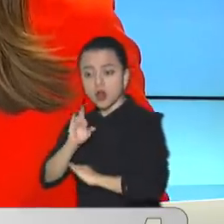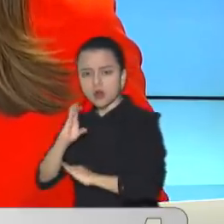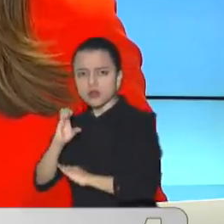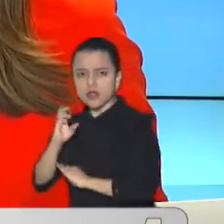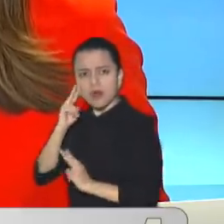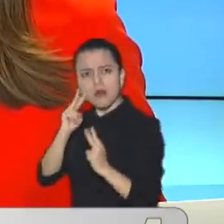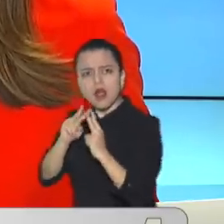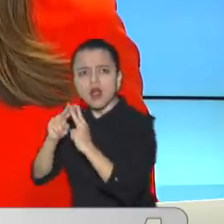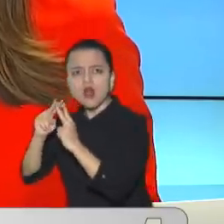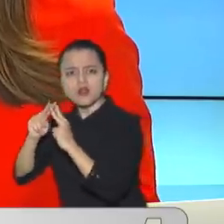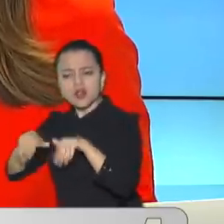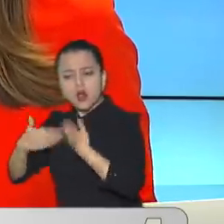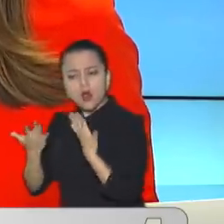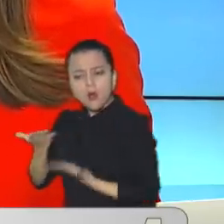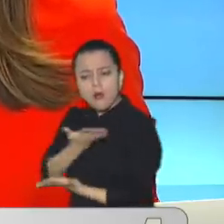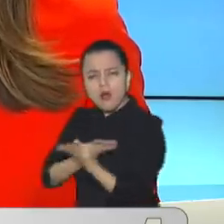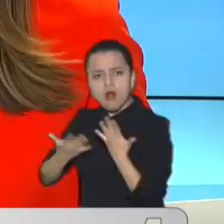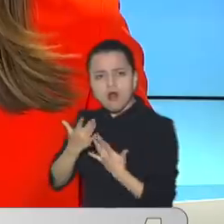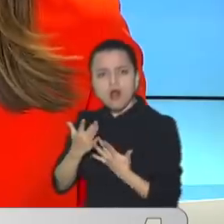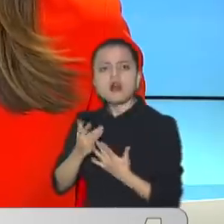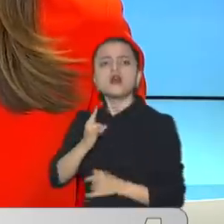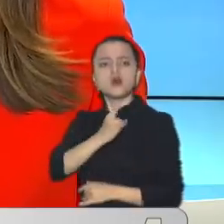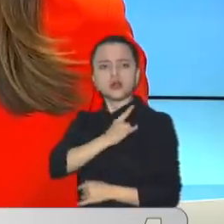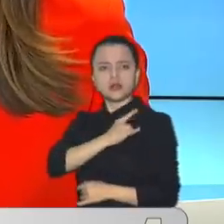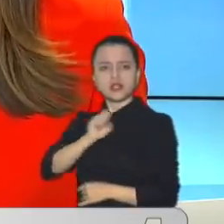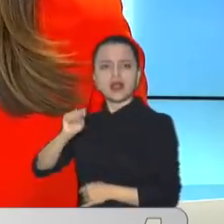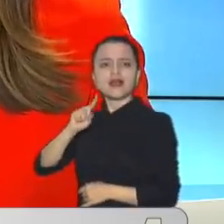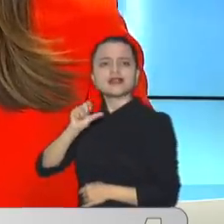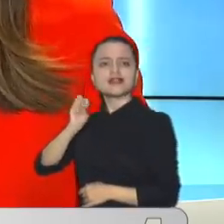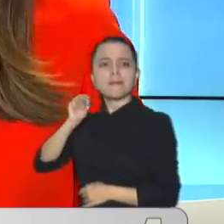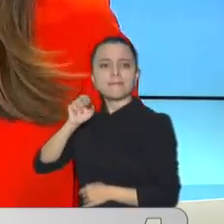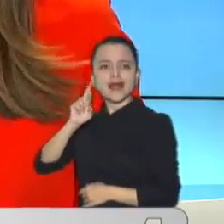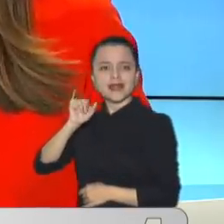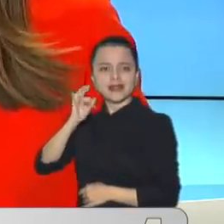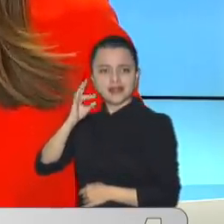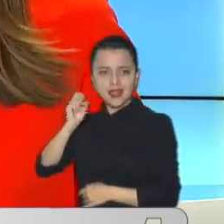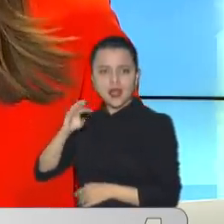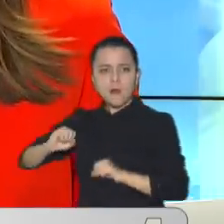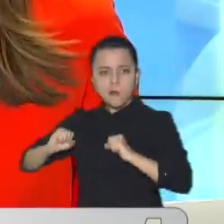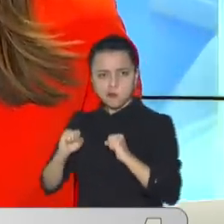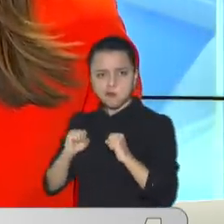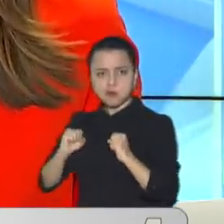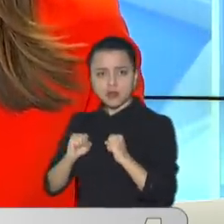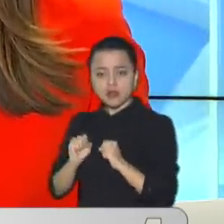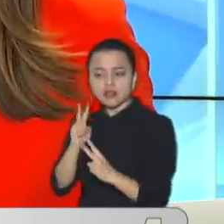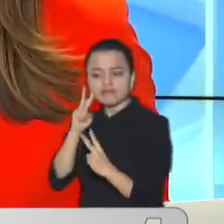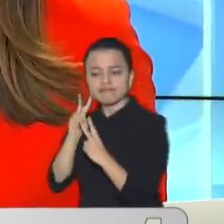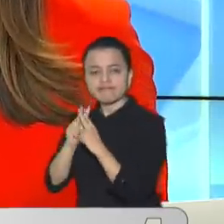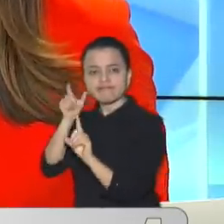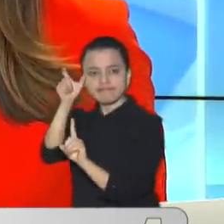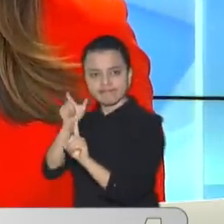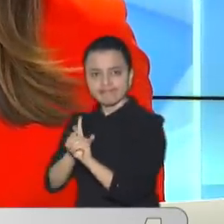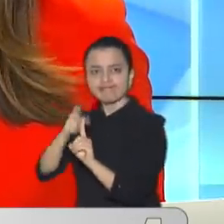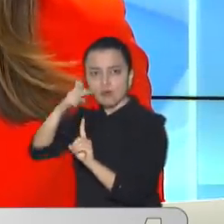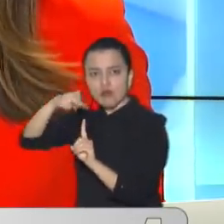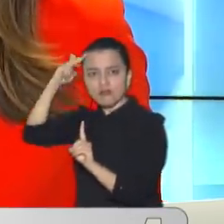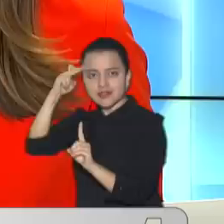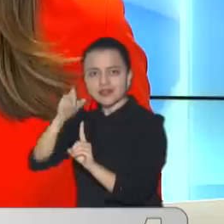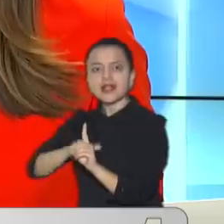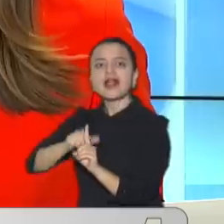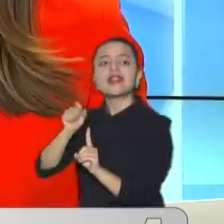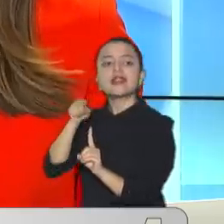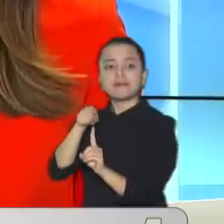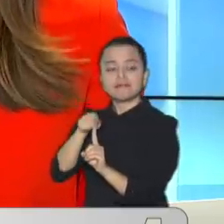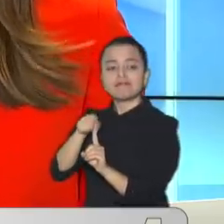para pacientes positivos del Hospital Universitario La Samaritana en Bogotá y encontramos la historia de la doctora María Teresa Ospina, quien durante